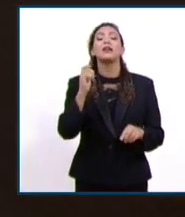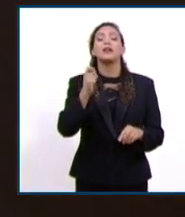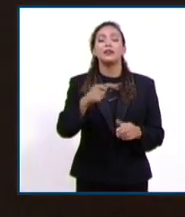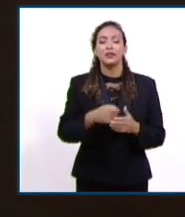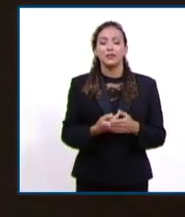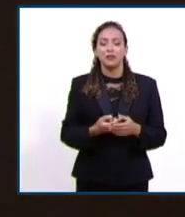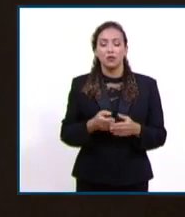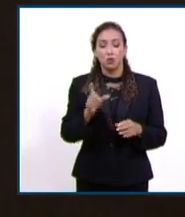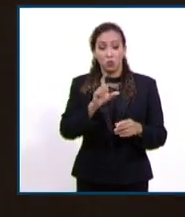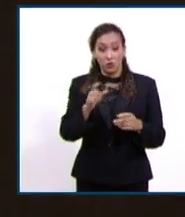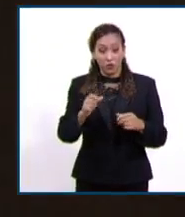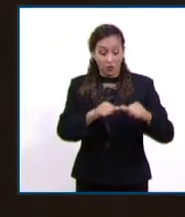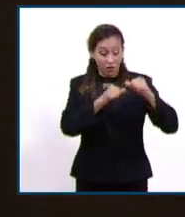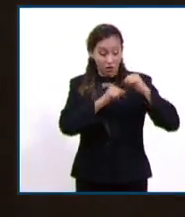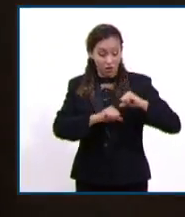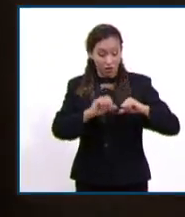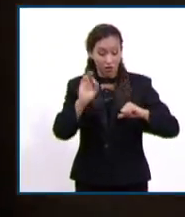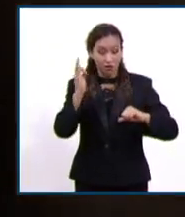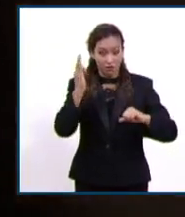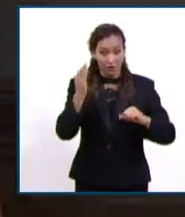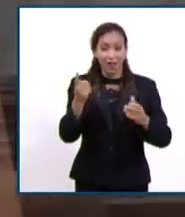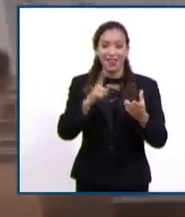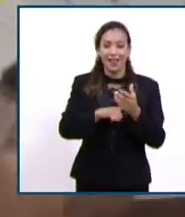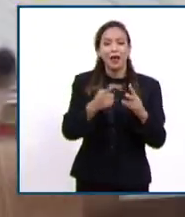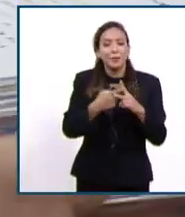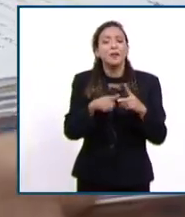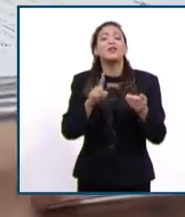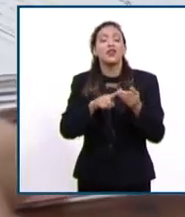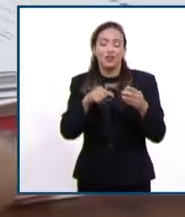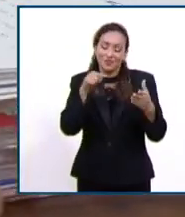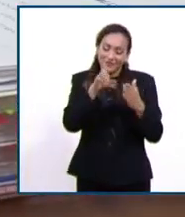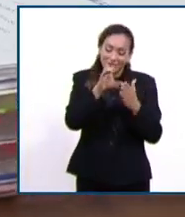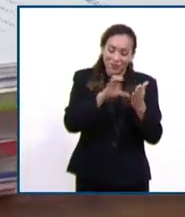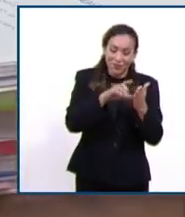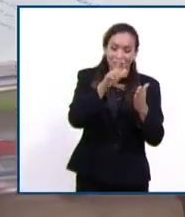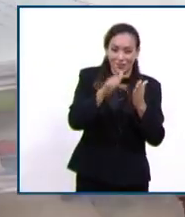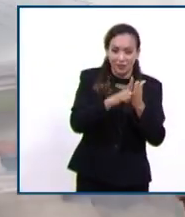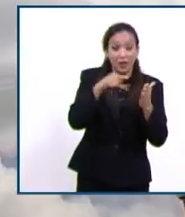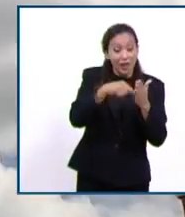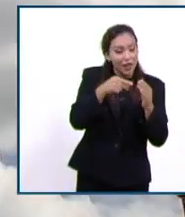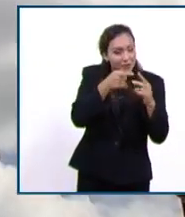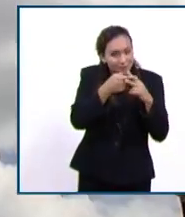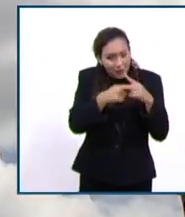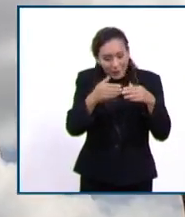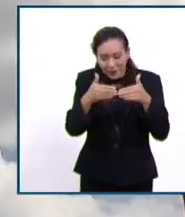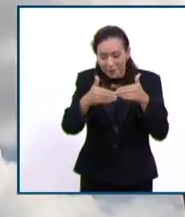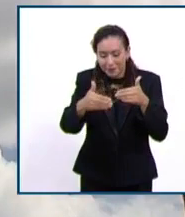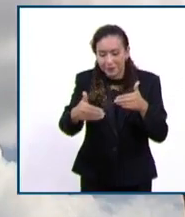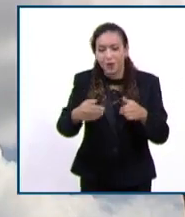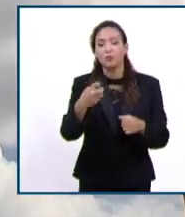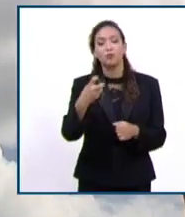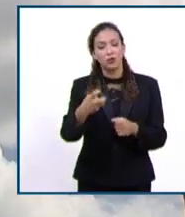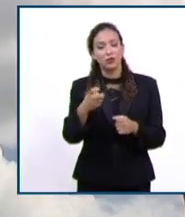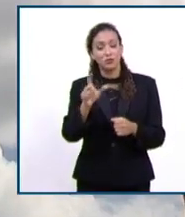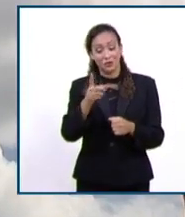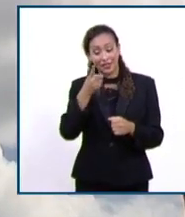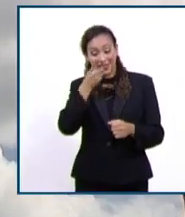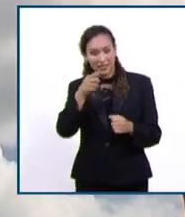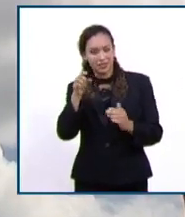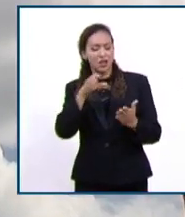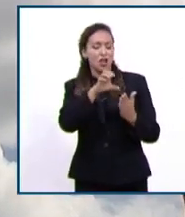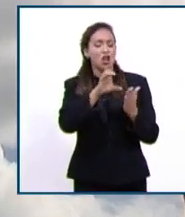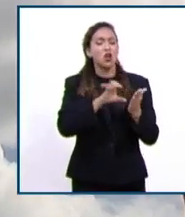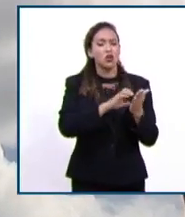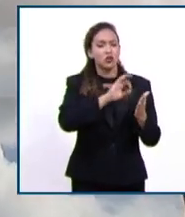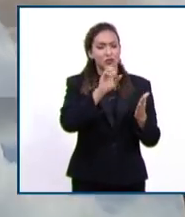las autoridades federales emanan de la Constitución y están subordinadas a ella. Por ello, es inadecuado referirse a la Constitución